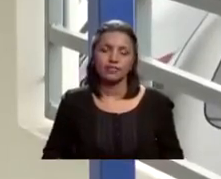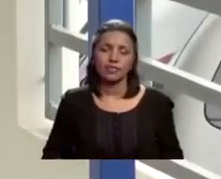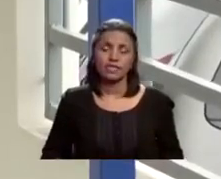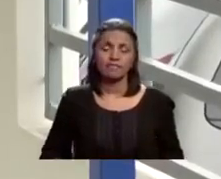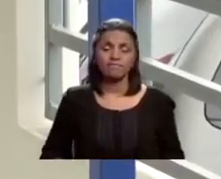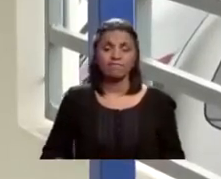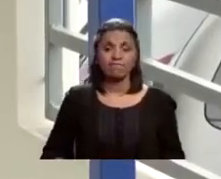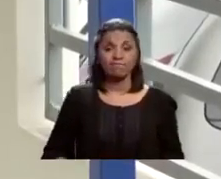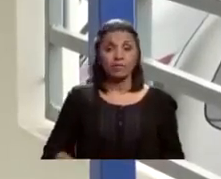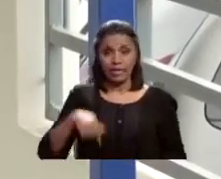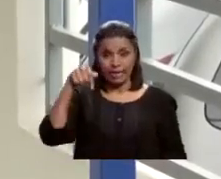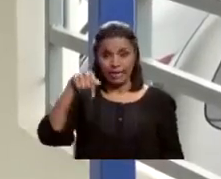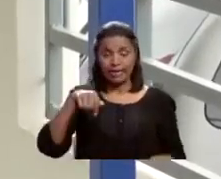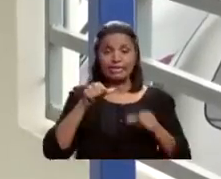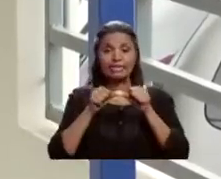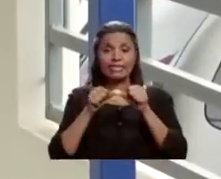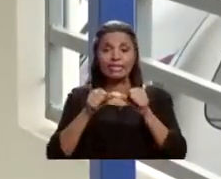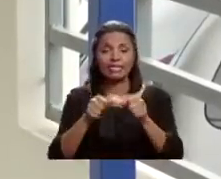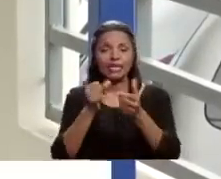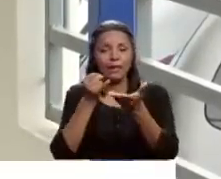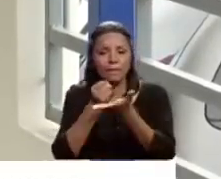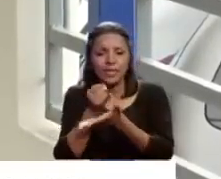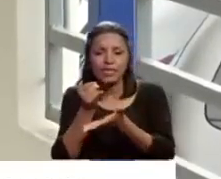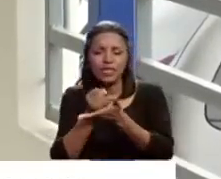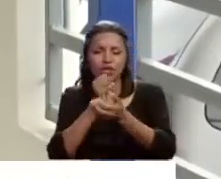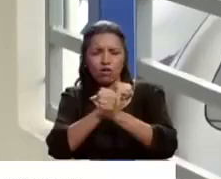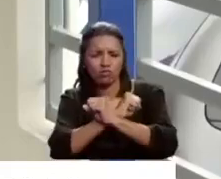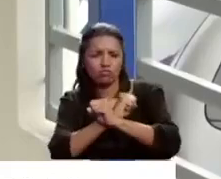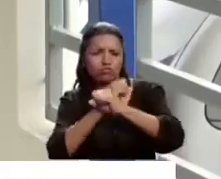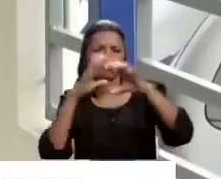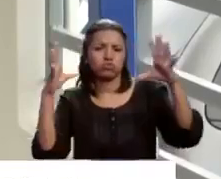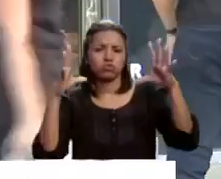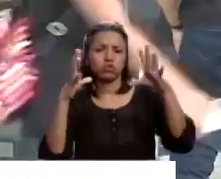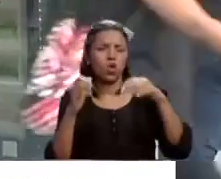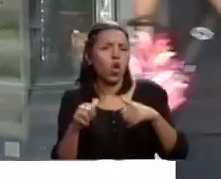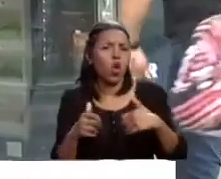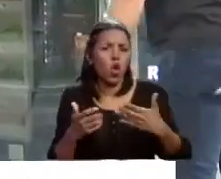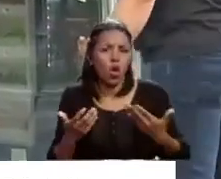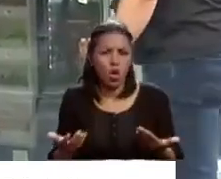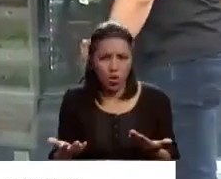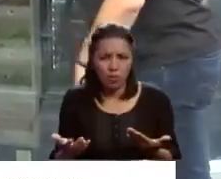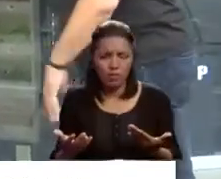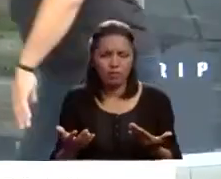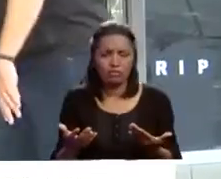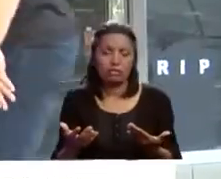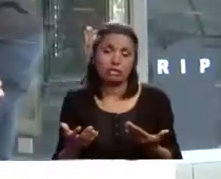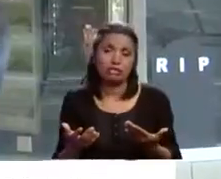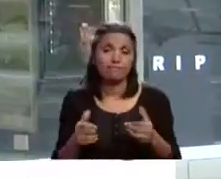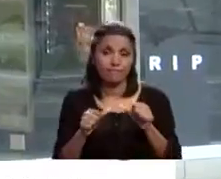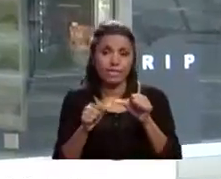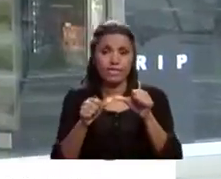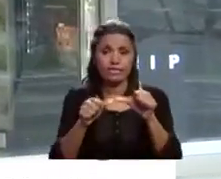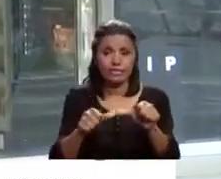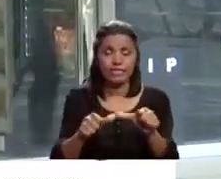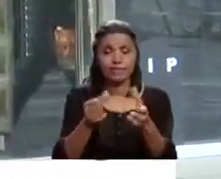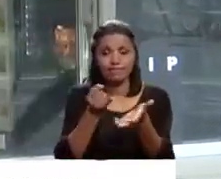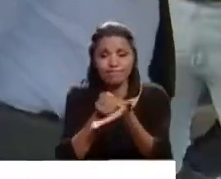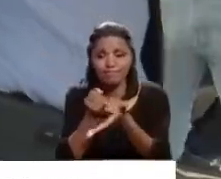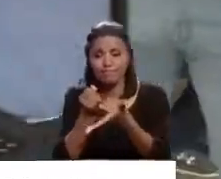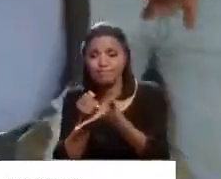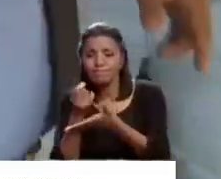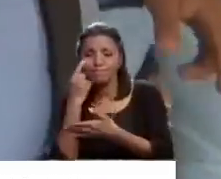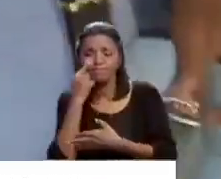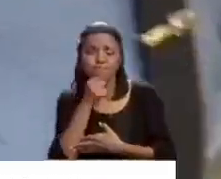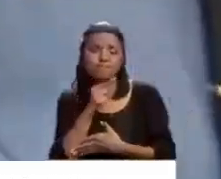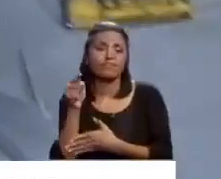Kaira, así es como dices, la fiscalía ha seguido sus indicios, la pista de lo que ha ocurrido en la calle 54 de Barrio, puntualmente en el